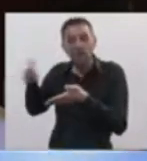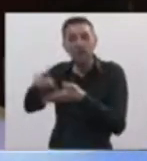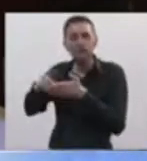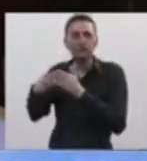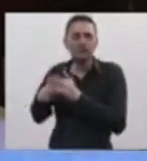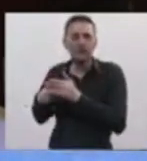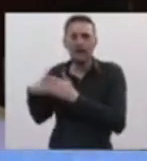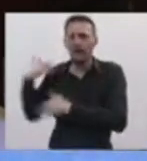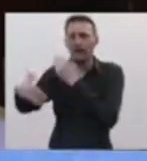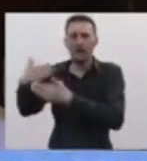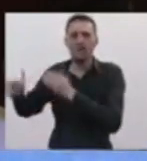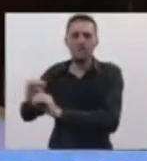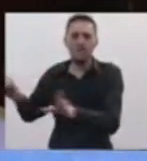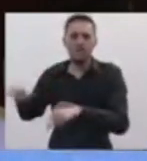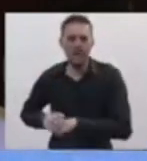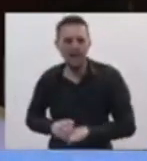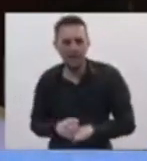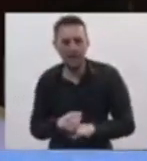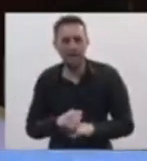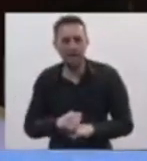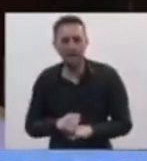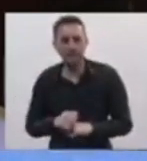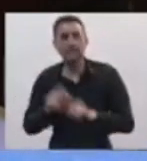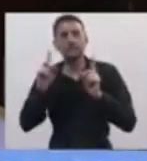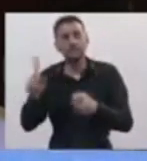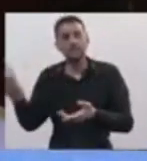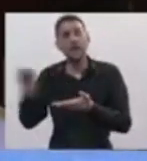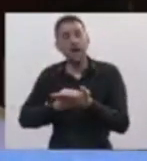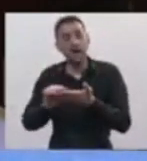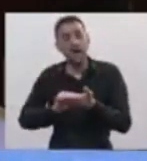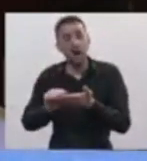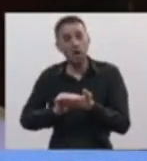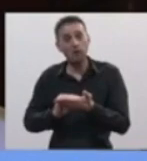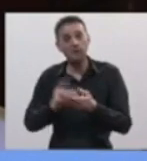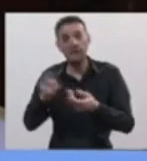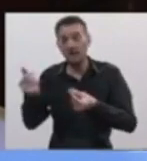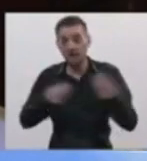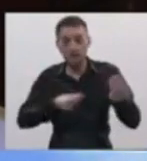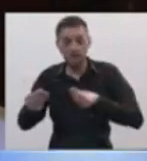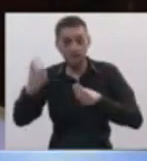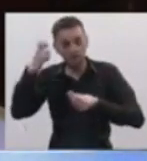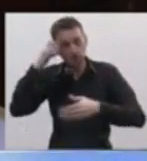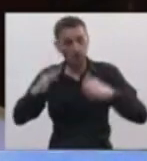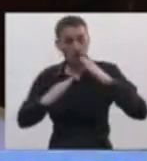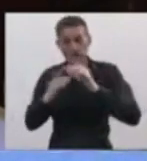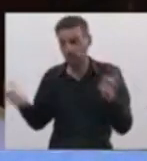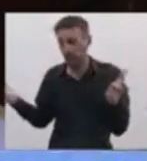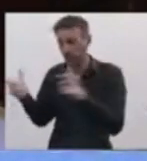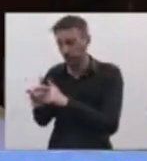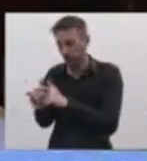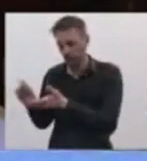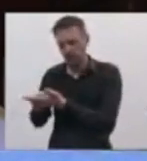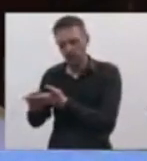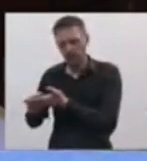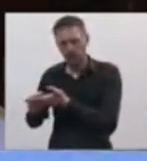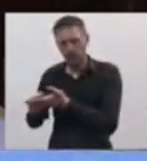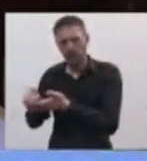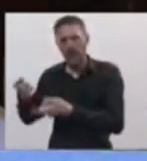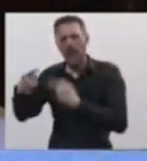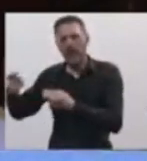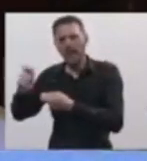presupuestario de hecho la oficina de presupuesto del congreso dijo que en el paso por diputados se aumentaron los gastos en